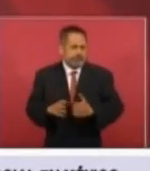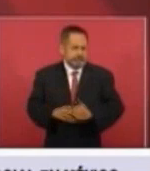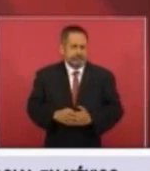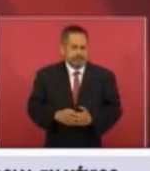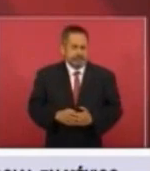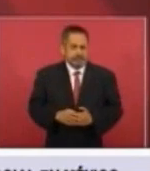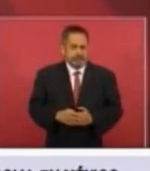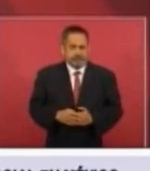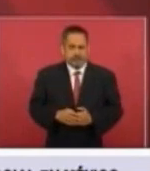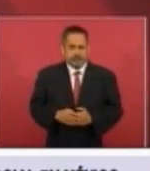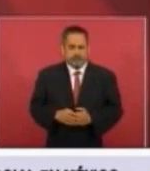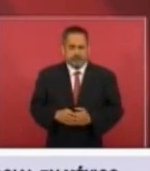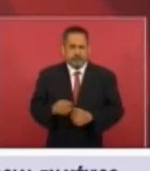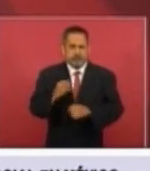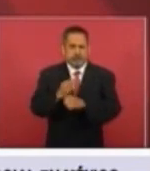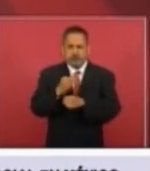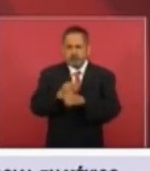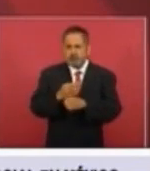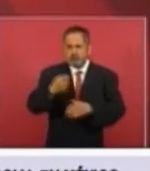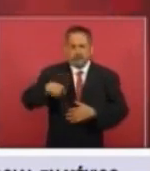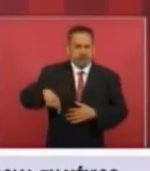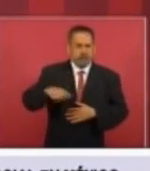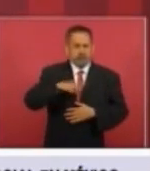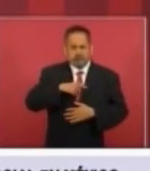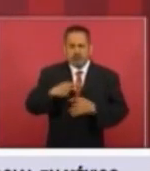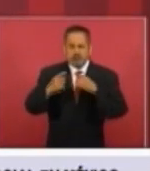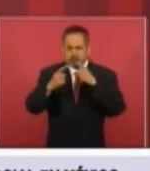y estamos llevando a cabo